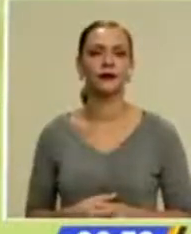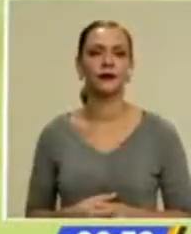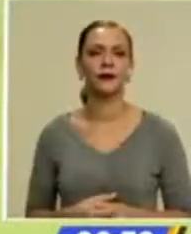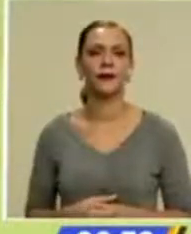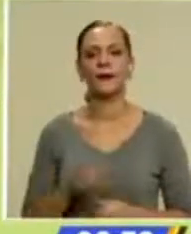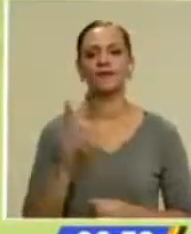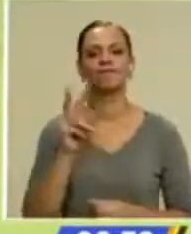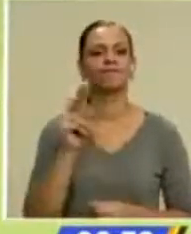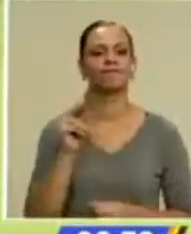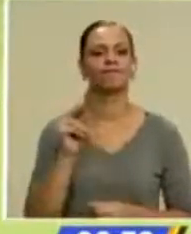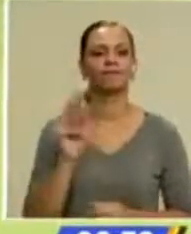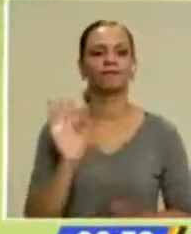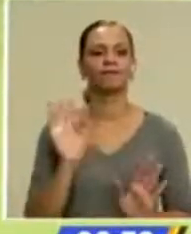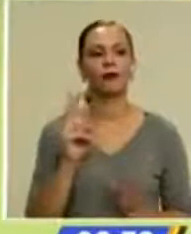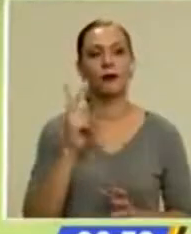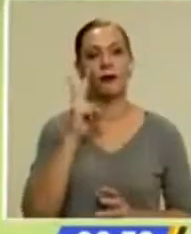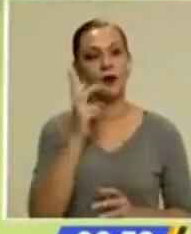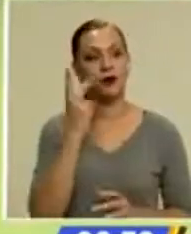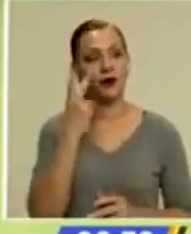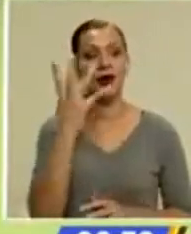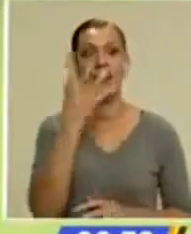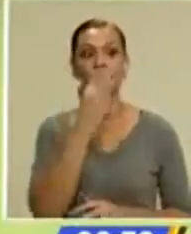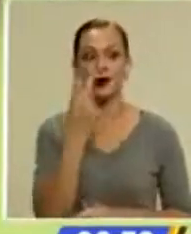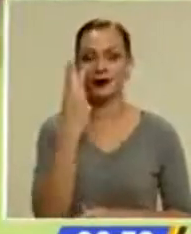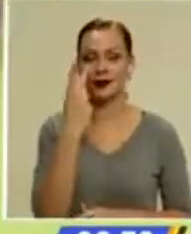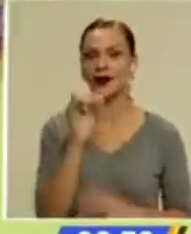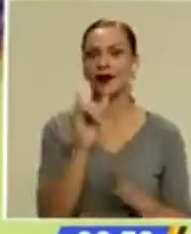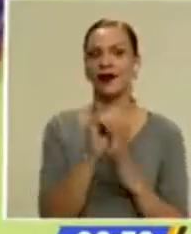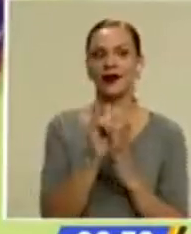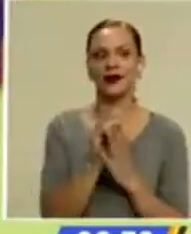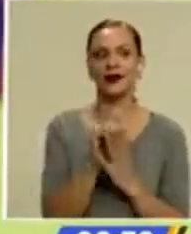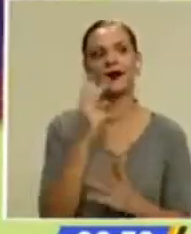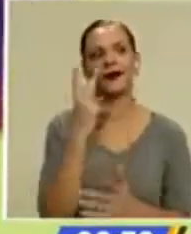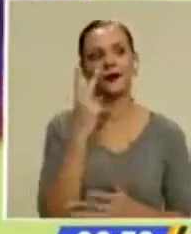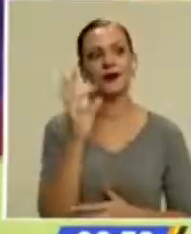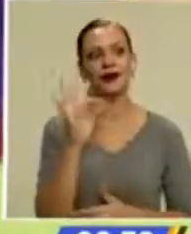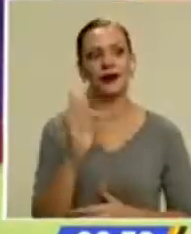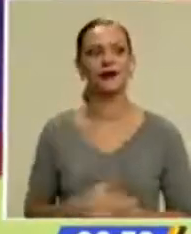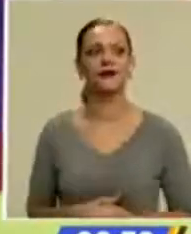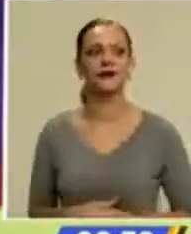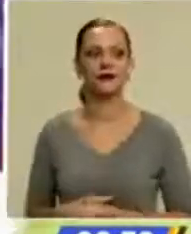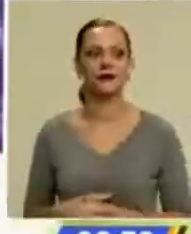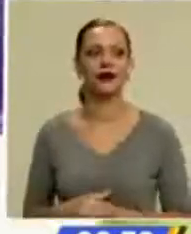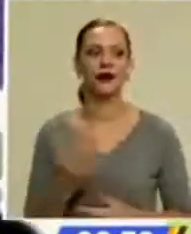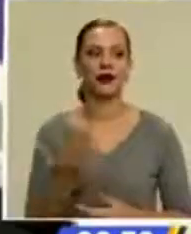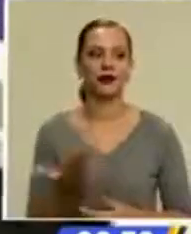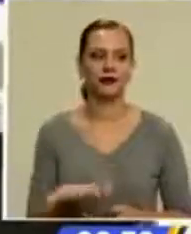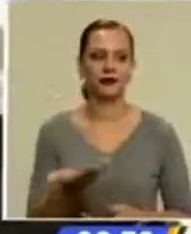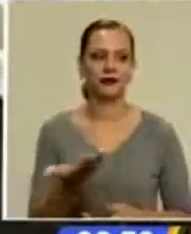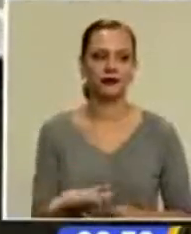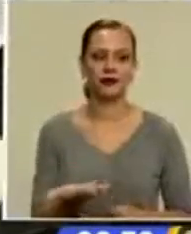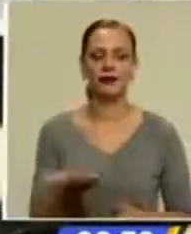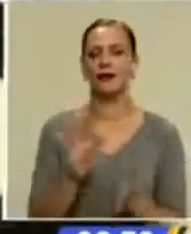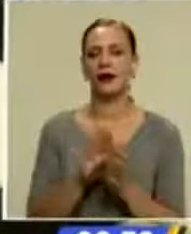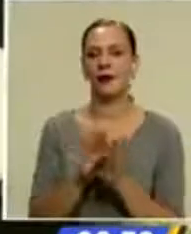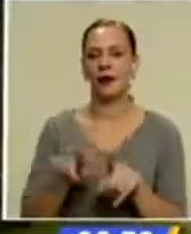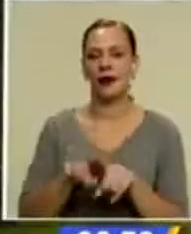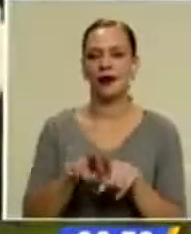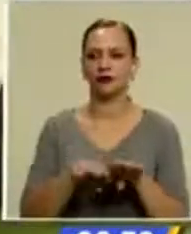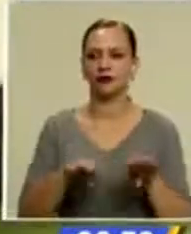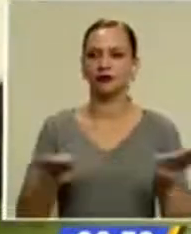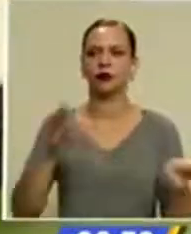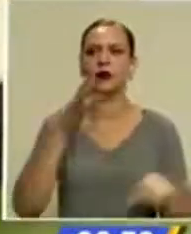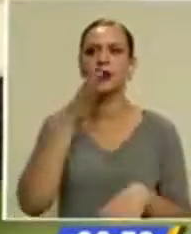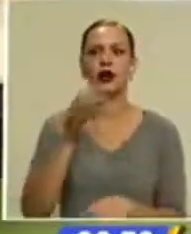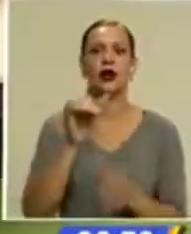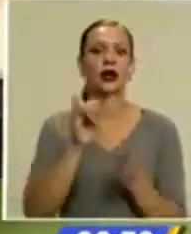No. Ay, pero vea qué linda se ve. ¿Verdad? Esa. Okay. Se ve bellísima. Vamos a echarla a nuestra plancha. Y